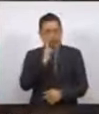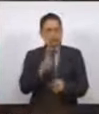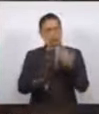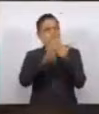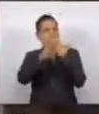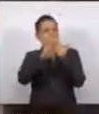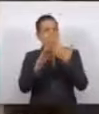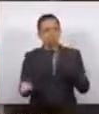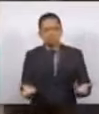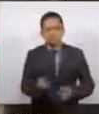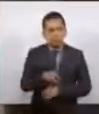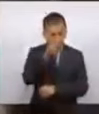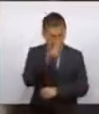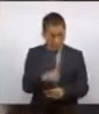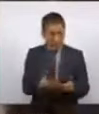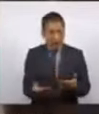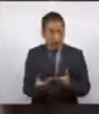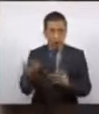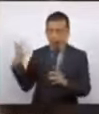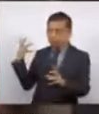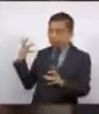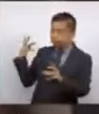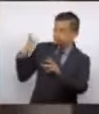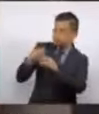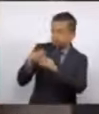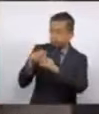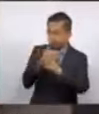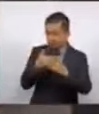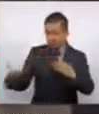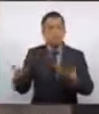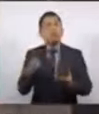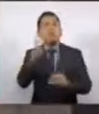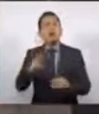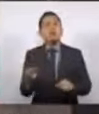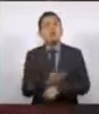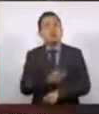de hoy, señor presidente, usted ha sido incapaz de reconocer esta realidad.